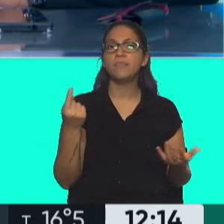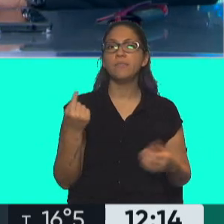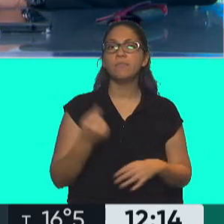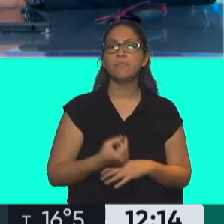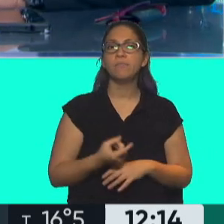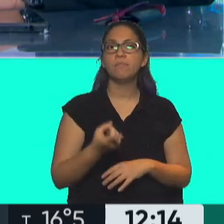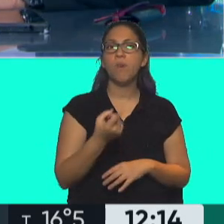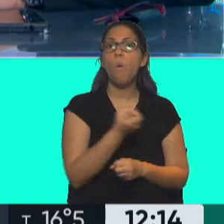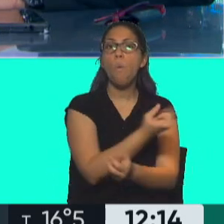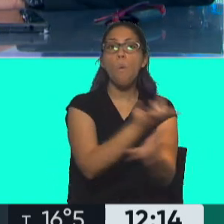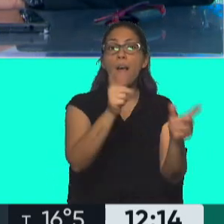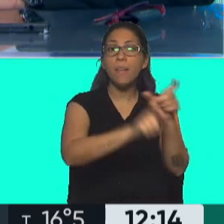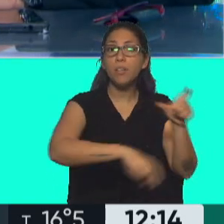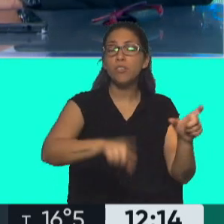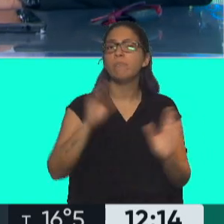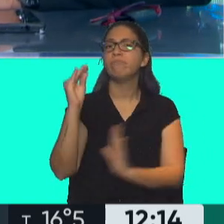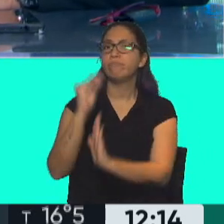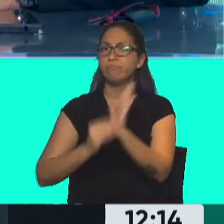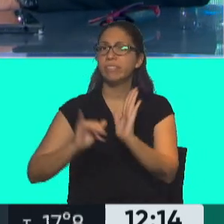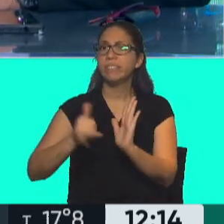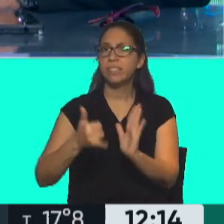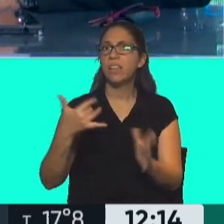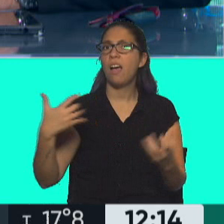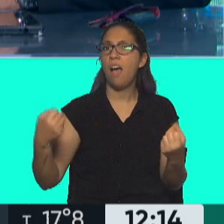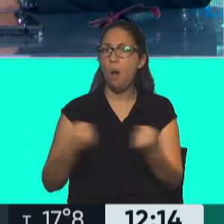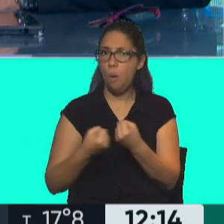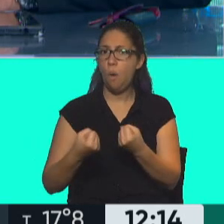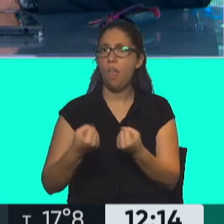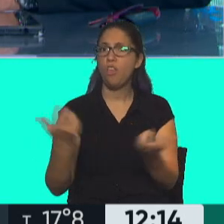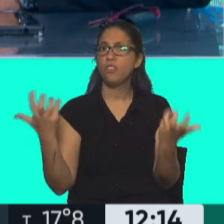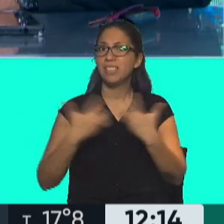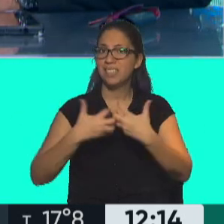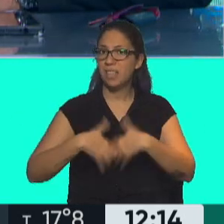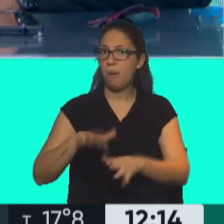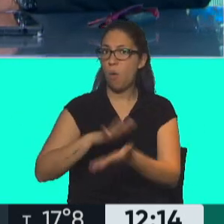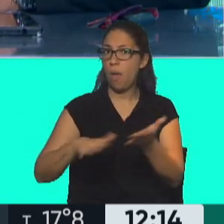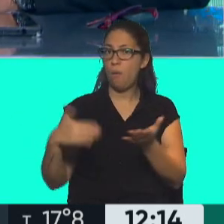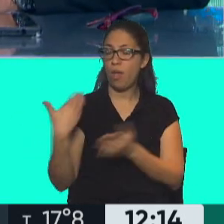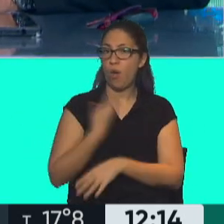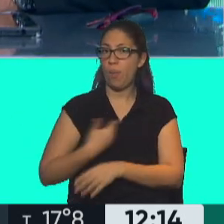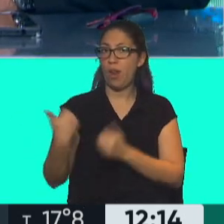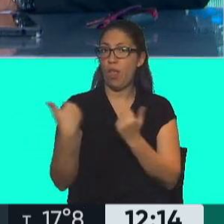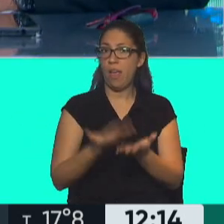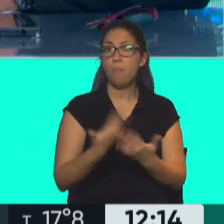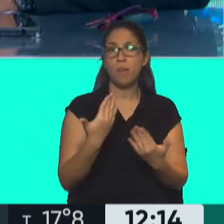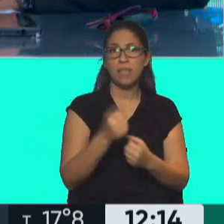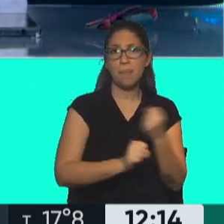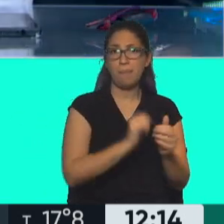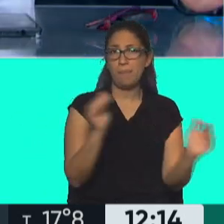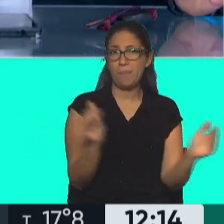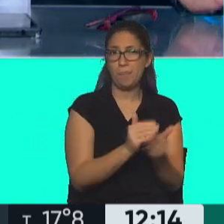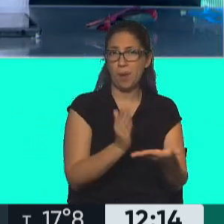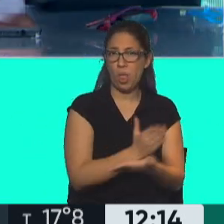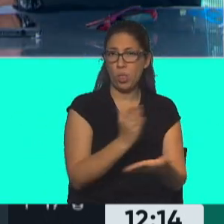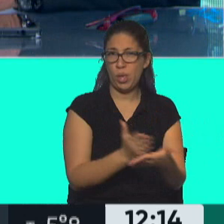a anotarse, a registrarse en este sistema que creó el gobierno? Puede que sean los pequeños, pero los pequeños también.